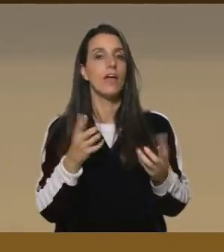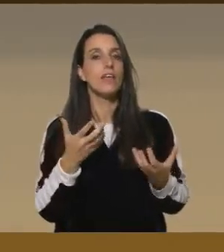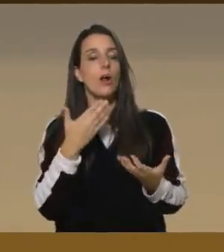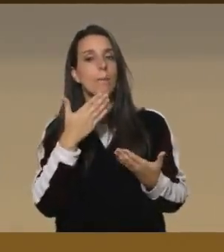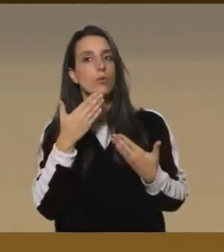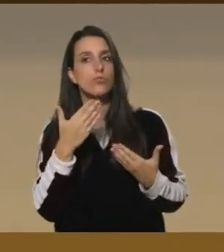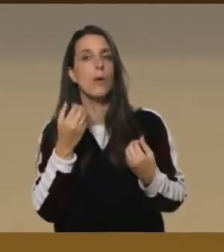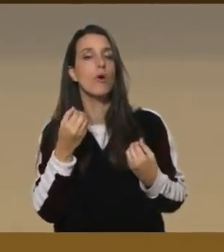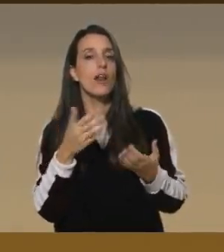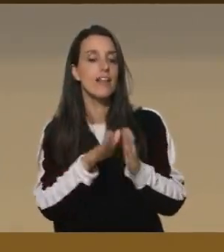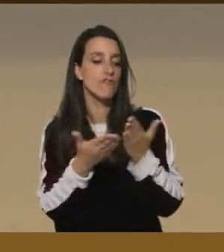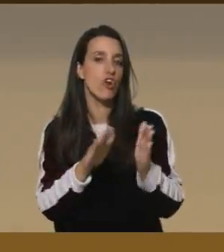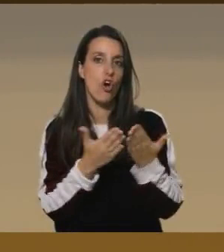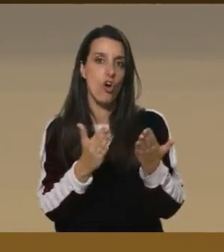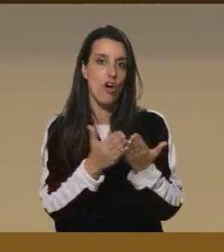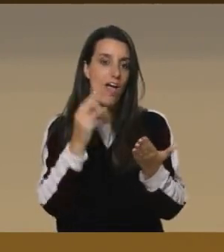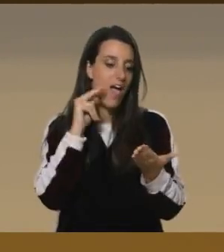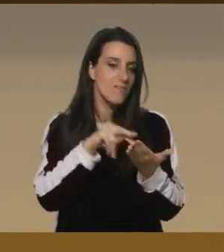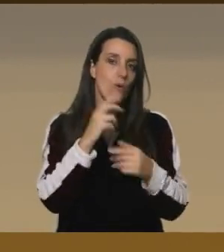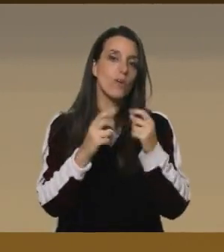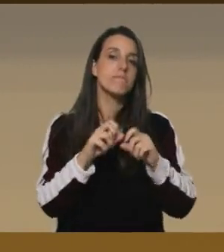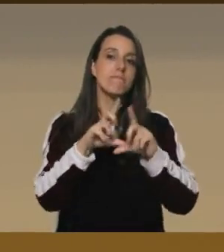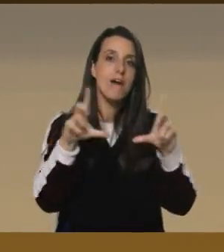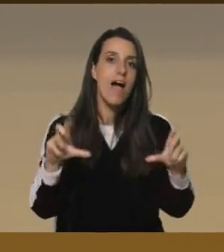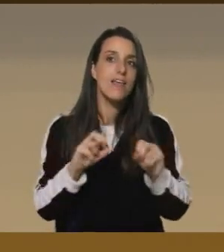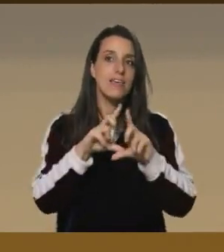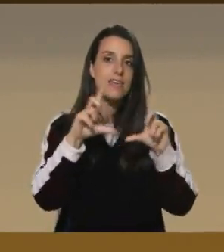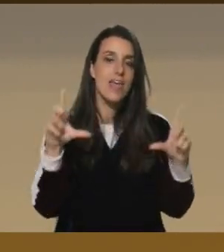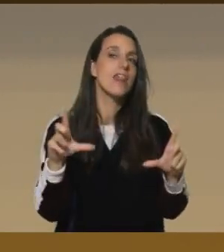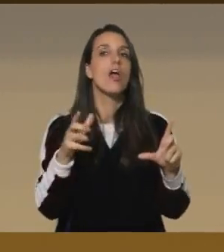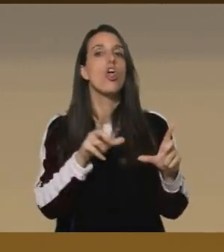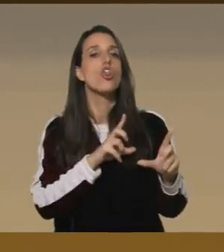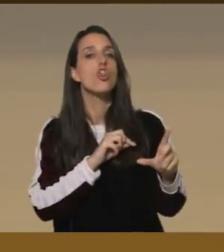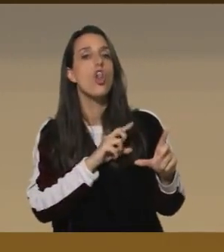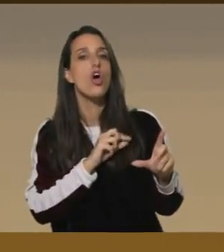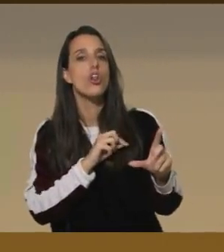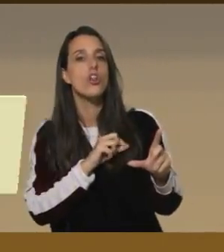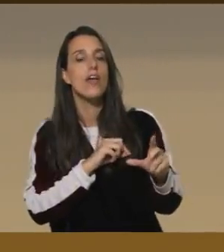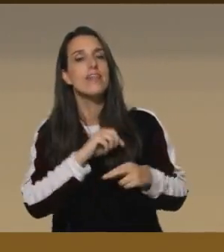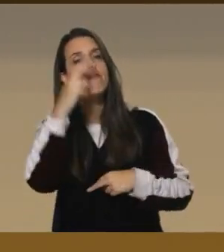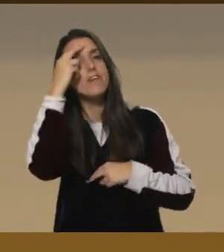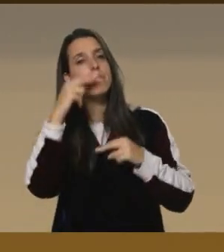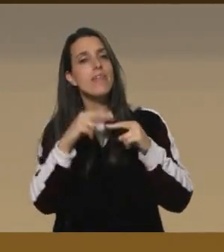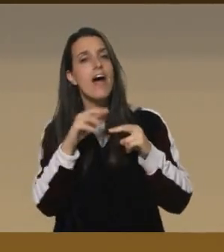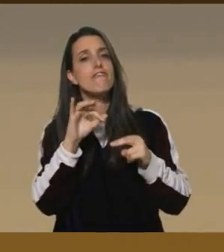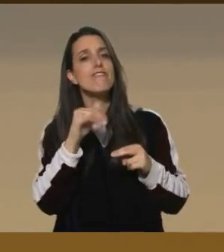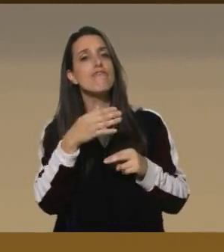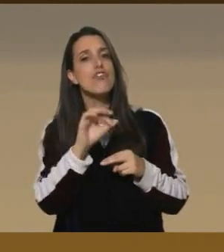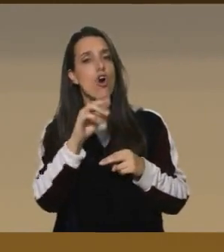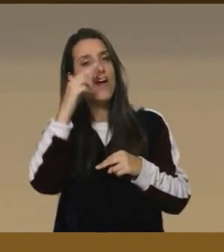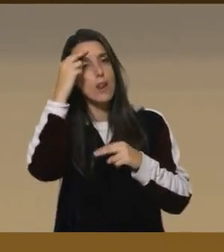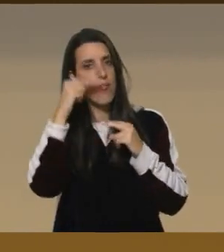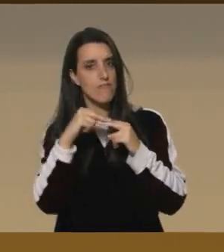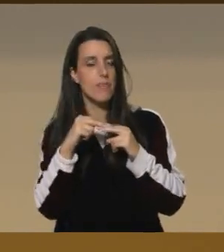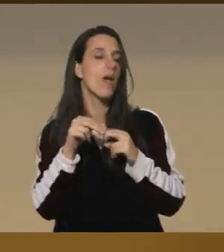dejar de preguntarte por el libro habíamos visto ahí sí algunas imágenes sobre fibromialgia el dolor está en el alma Exacto qué pasa con eso porque también la